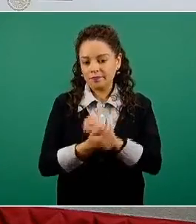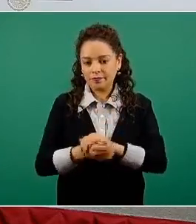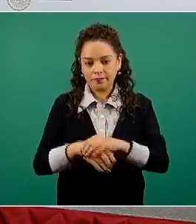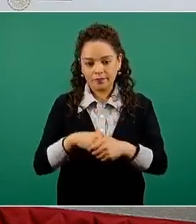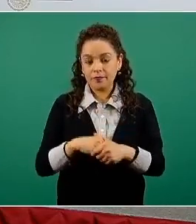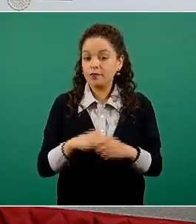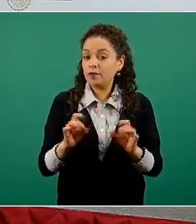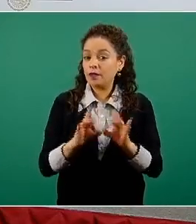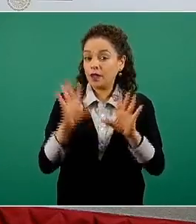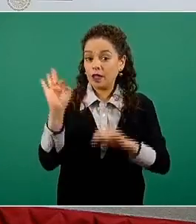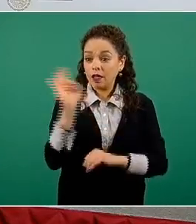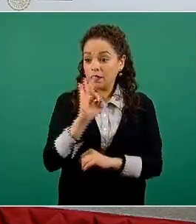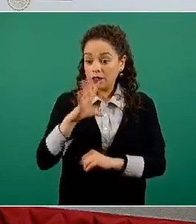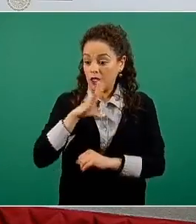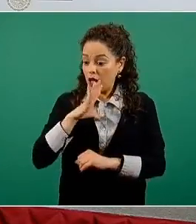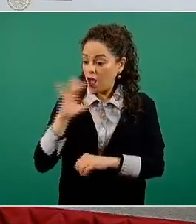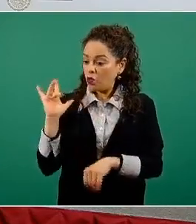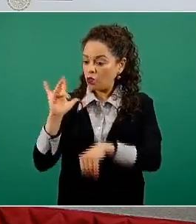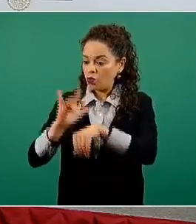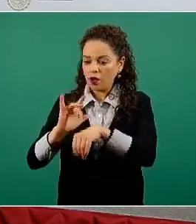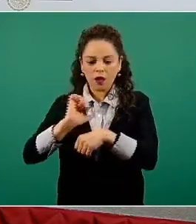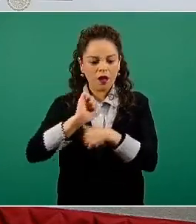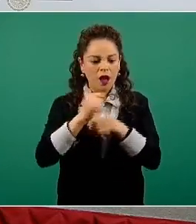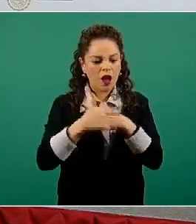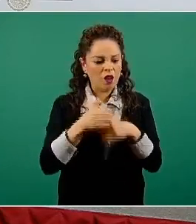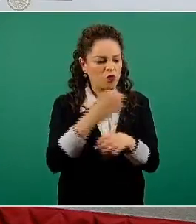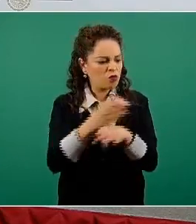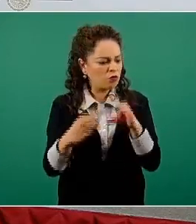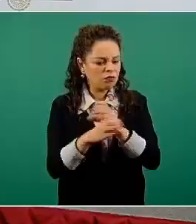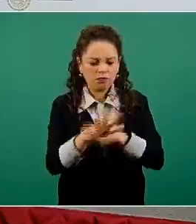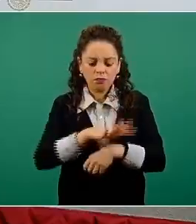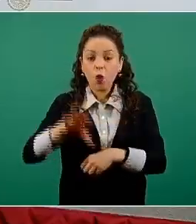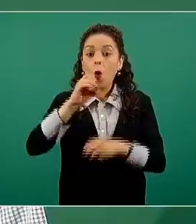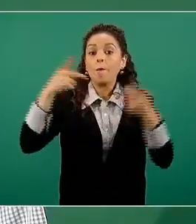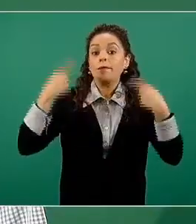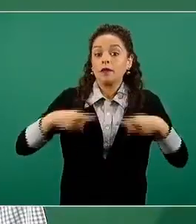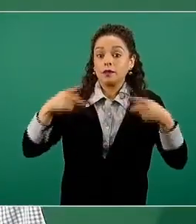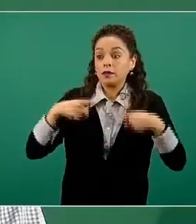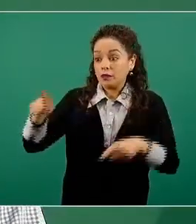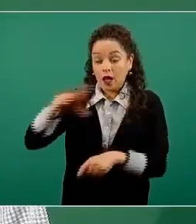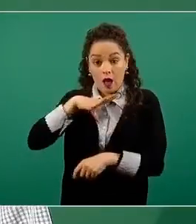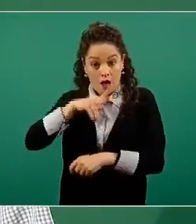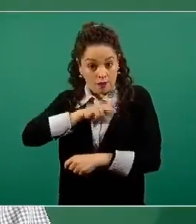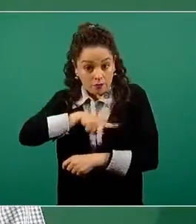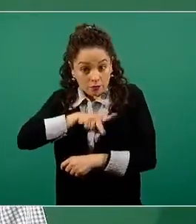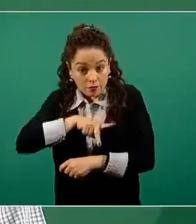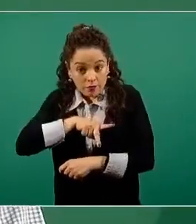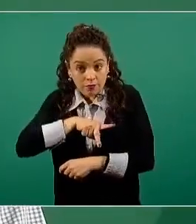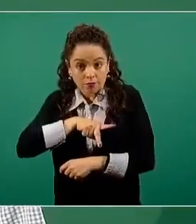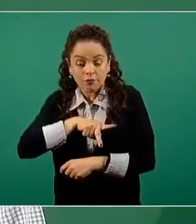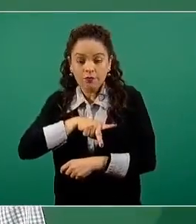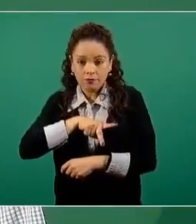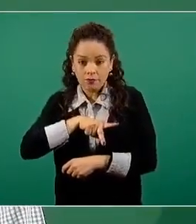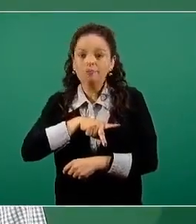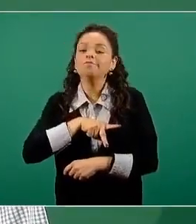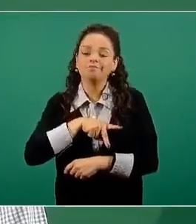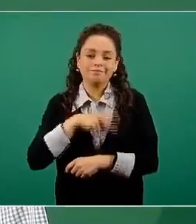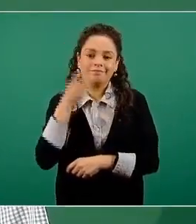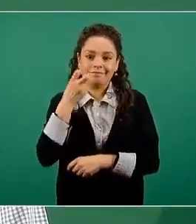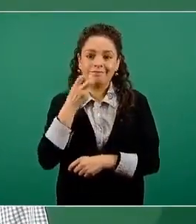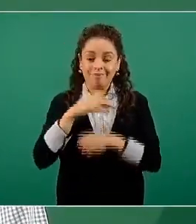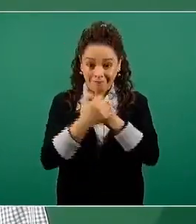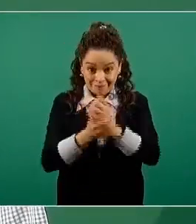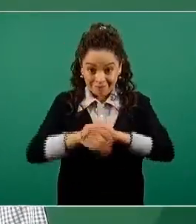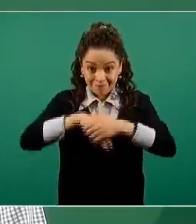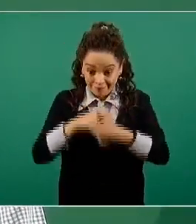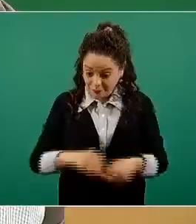si estuvimos en contacto con alguna superficie o persona que pudiera haber tenido el virus, el hecho de lavarnos las manos y